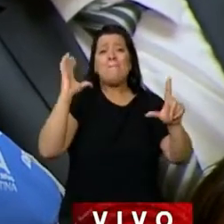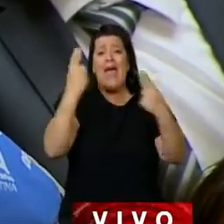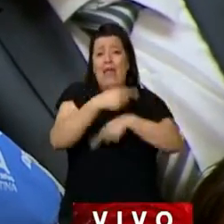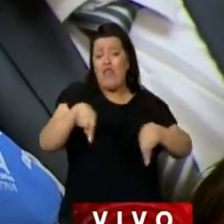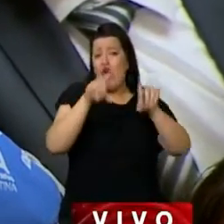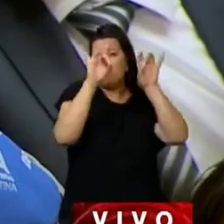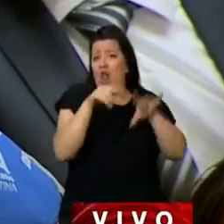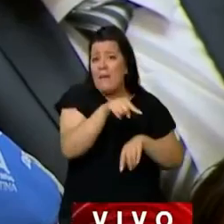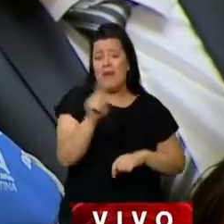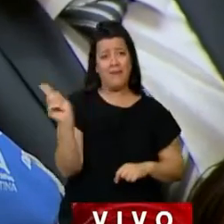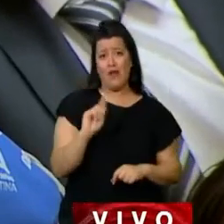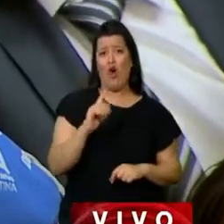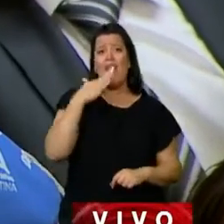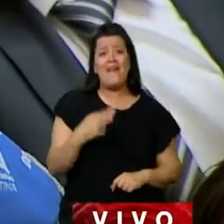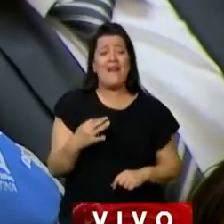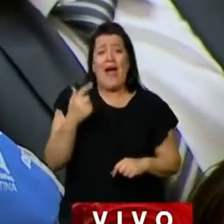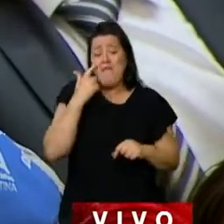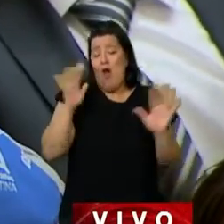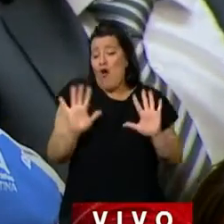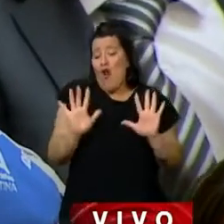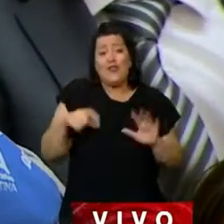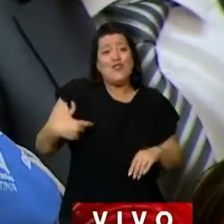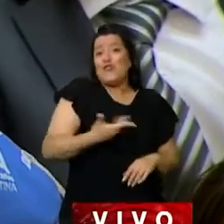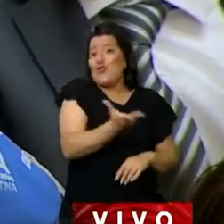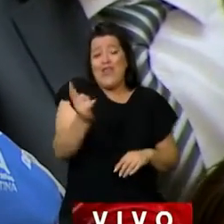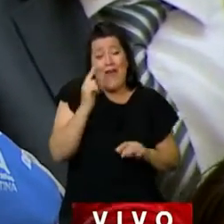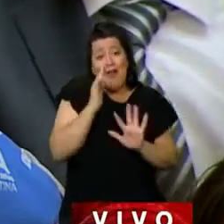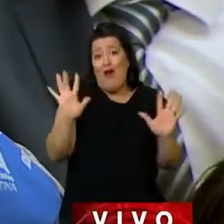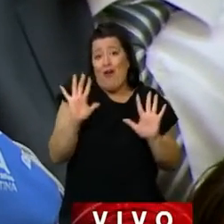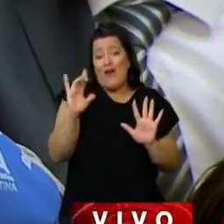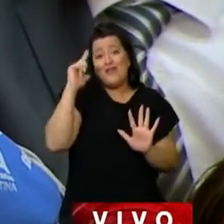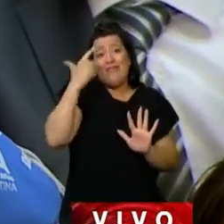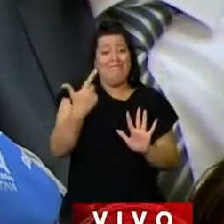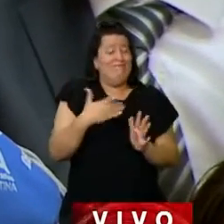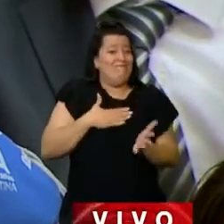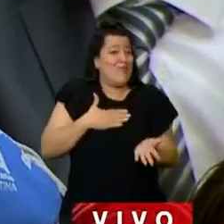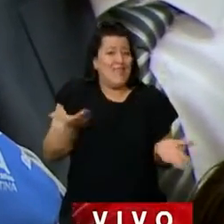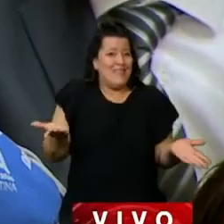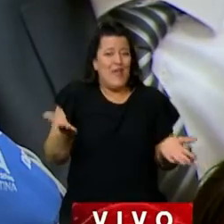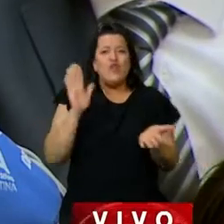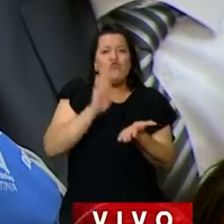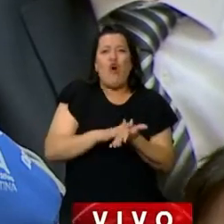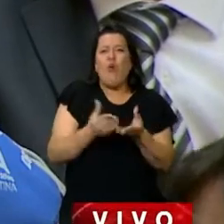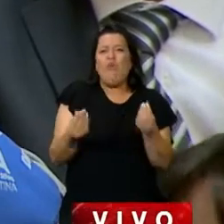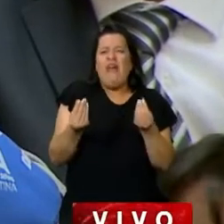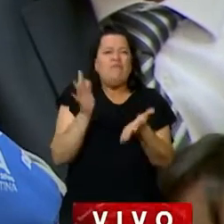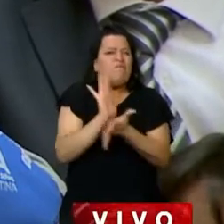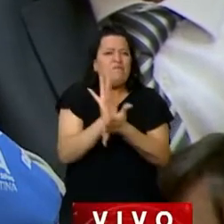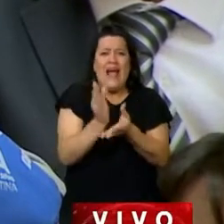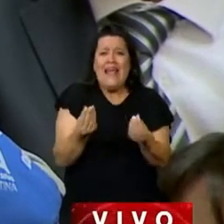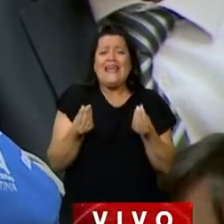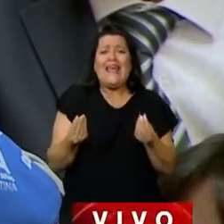una ignorancia que tenemos como sociedad respecto de lo que significa